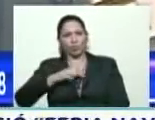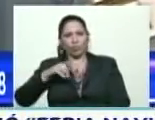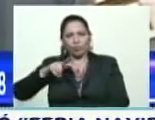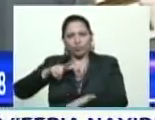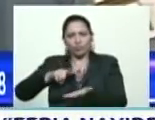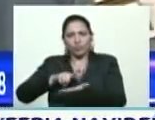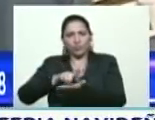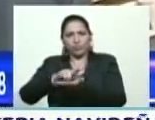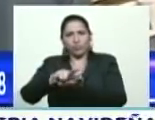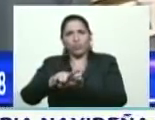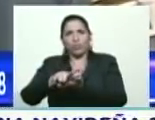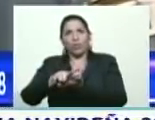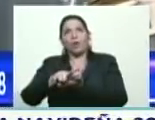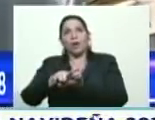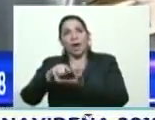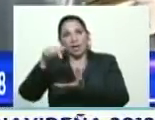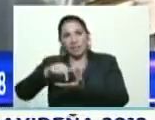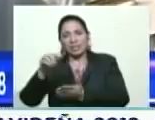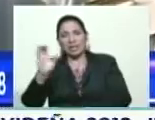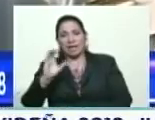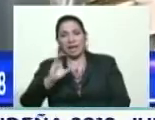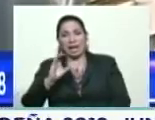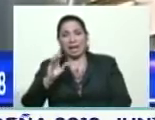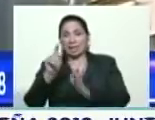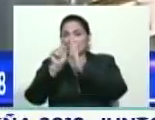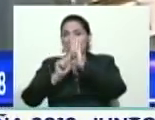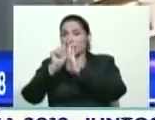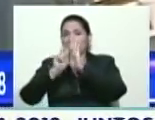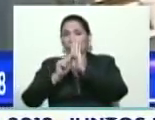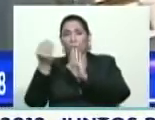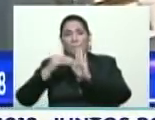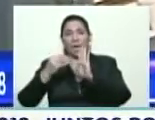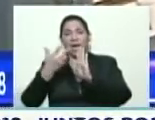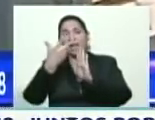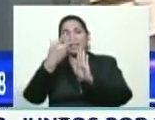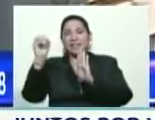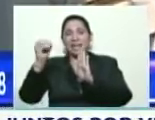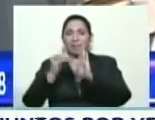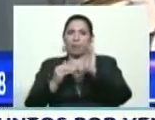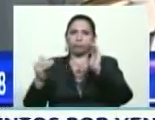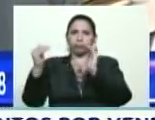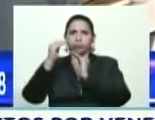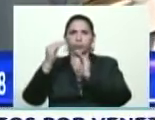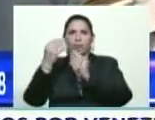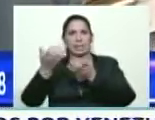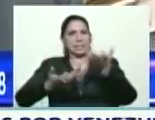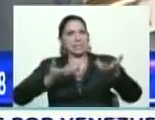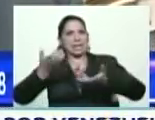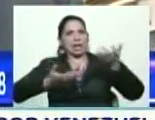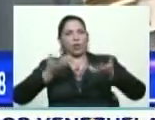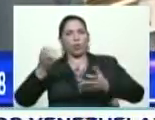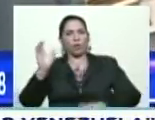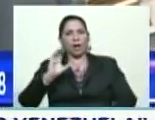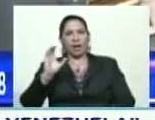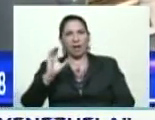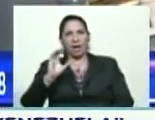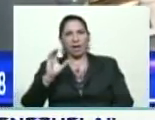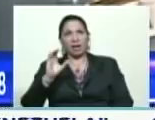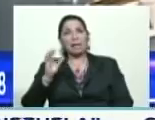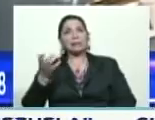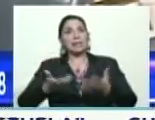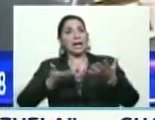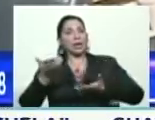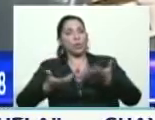las temperaturas más de 30 grados y no es solamente el color del clima caraqueño, sino que el calor